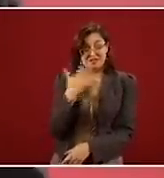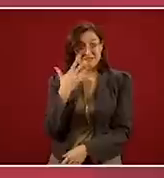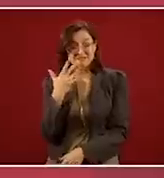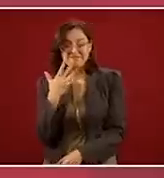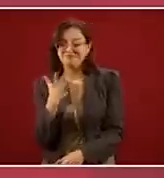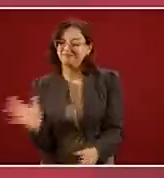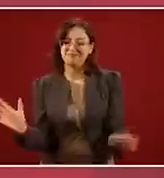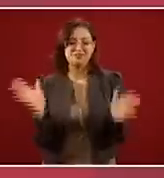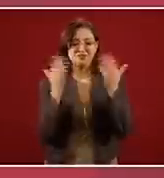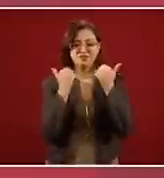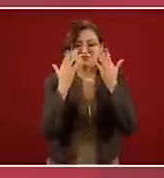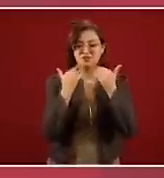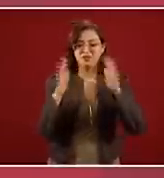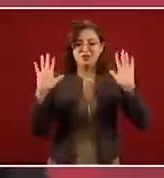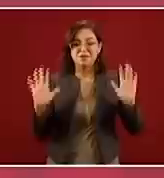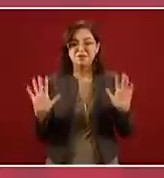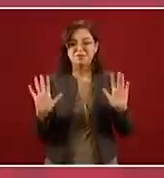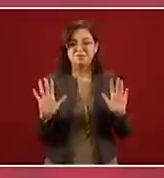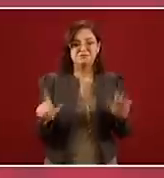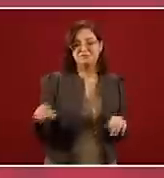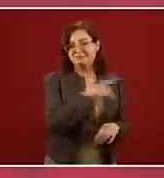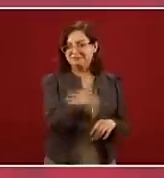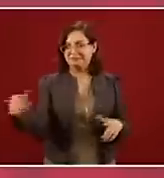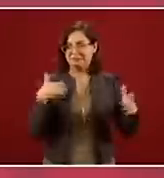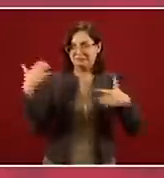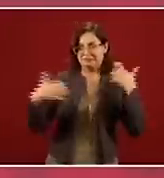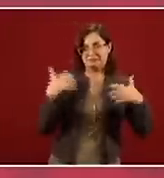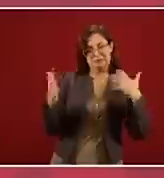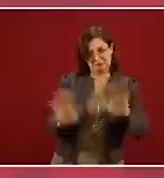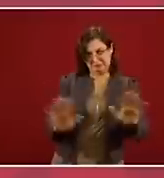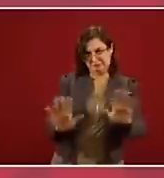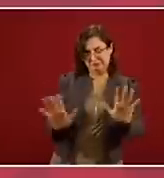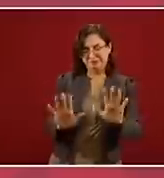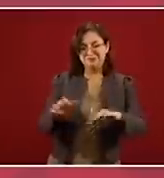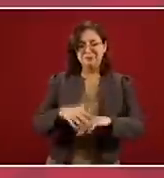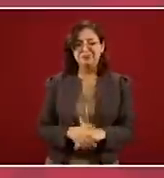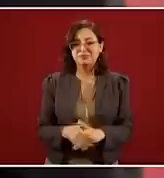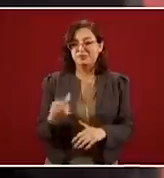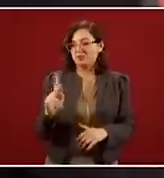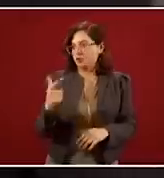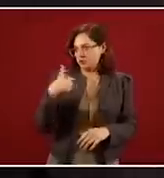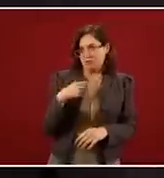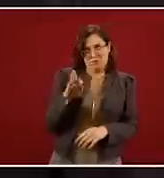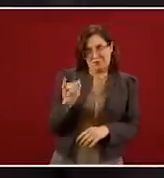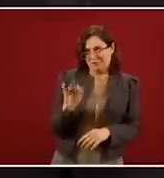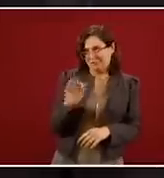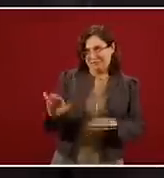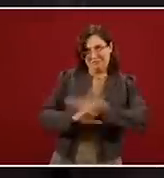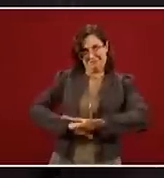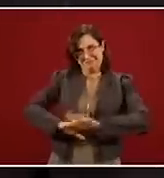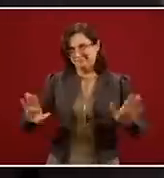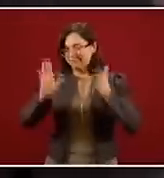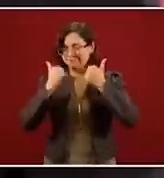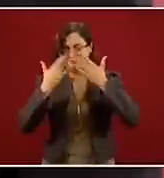O sea, no, espero que nadie se vaya a ofender, pues. O sea, pero sí, no soy fifí.